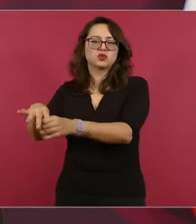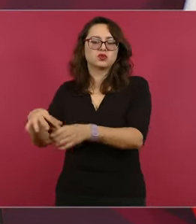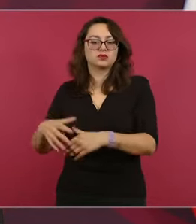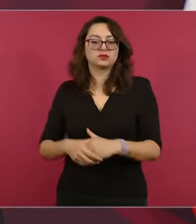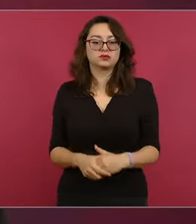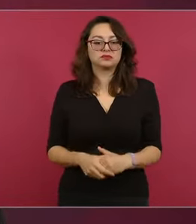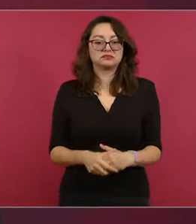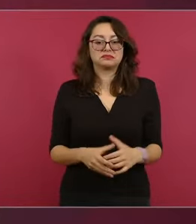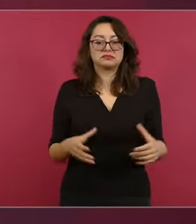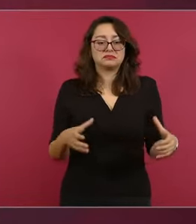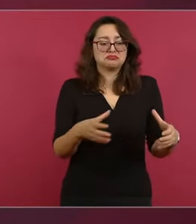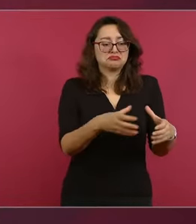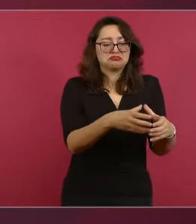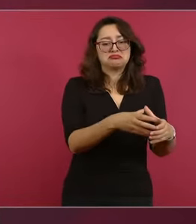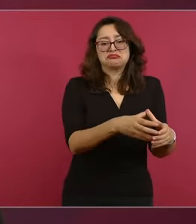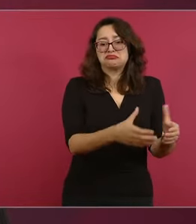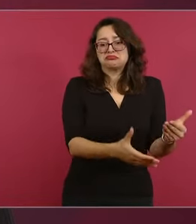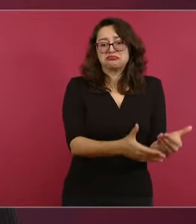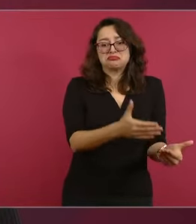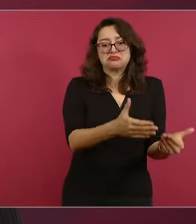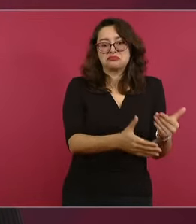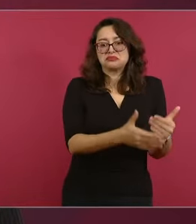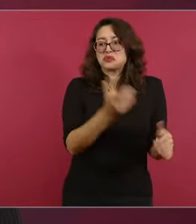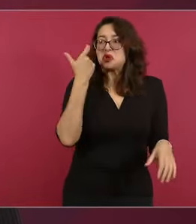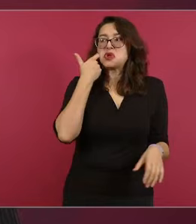Es una minoría.